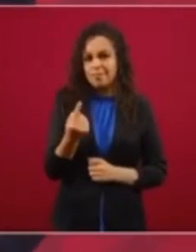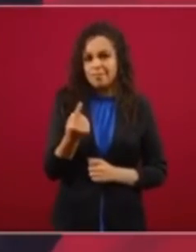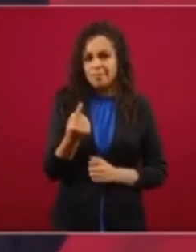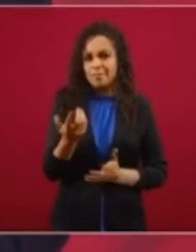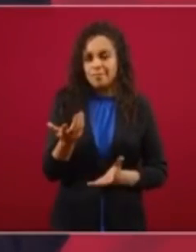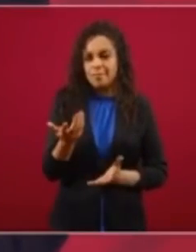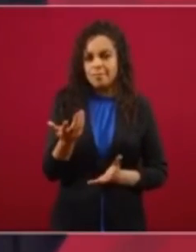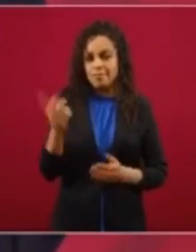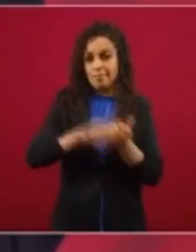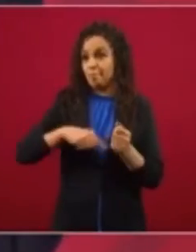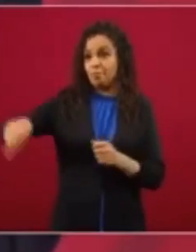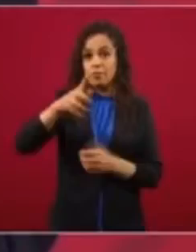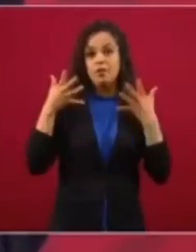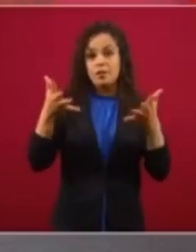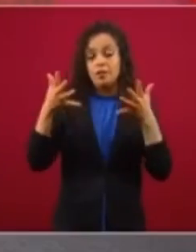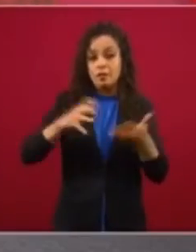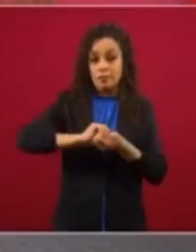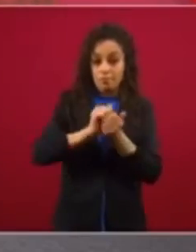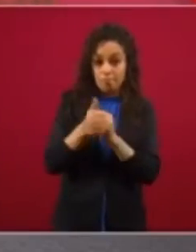transformación.